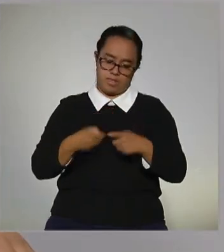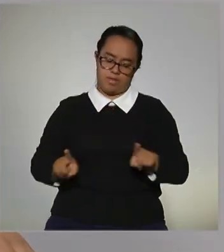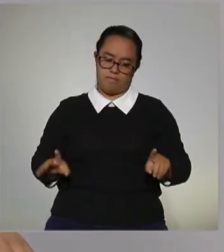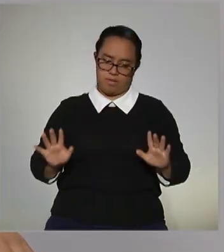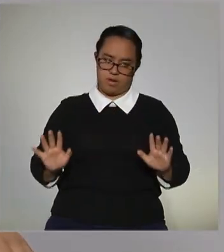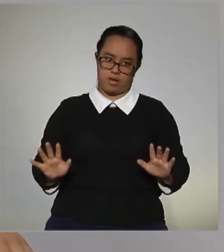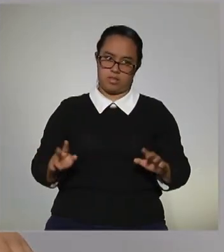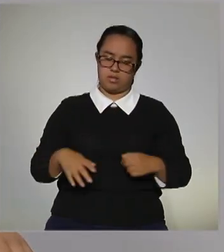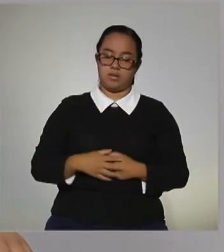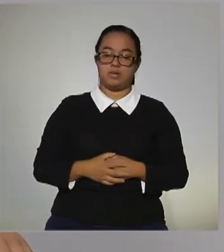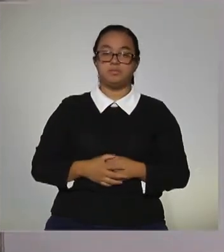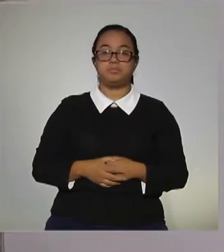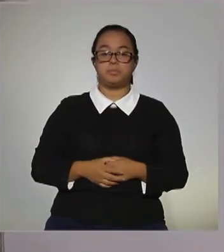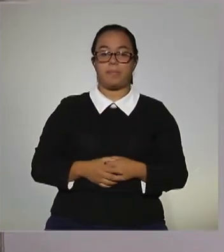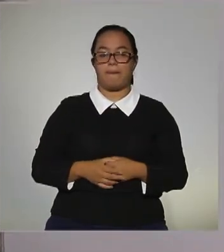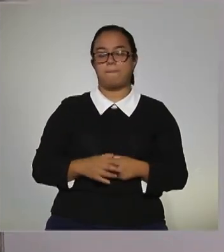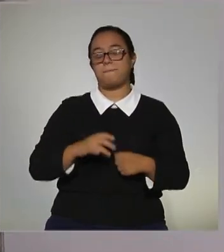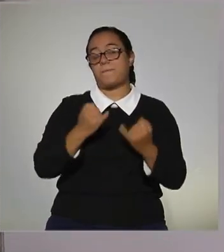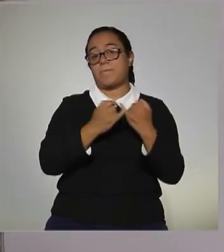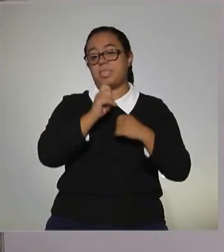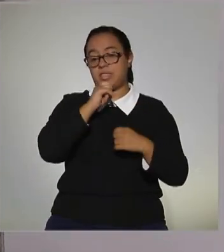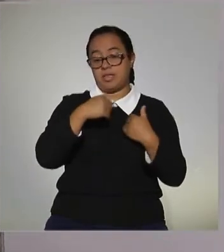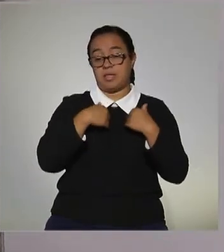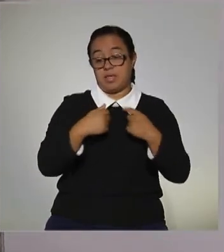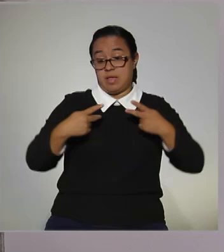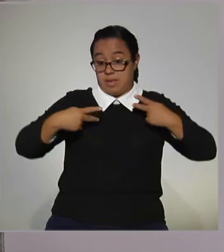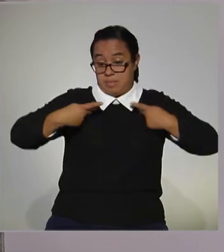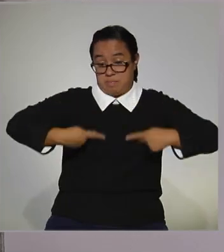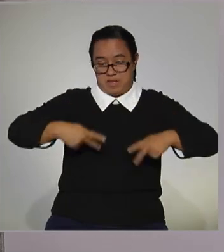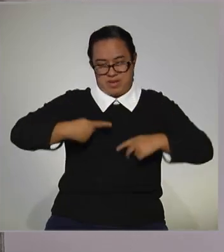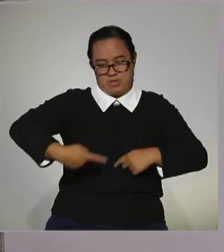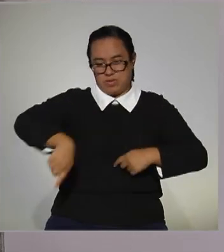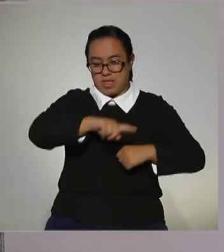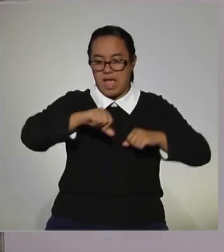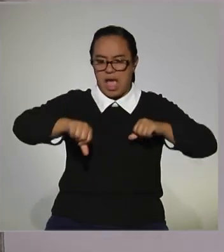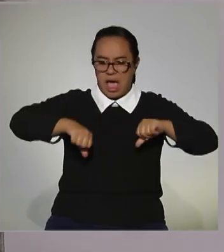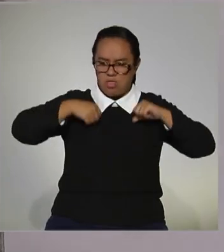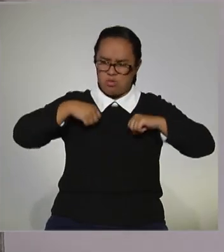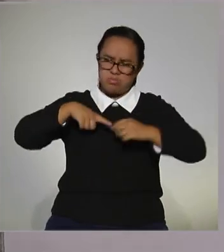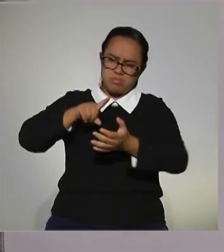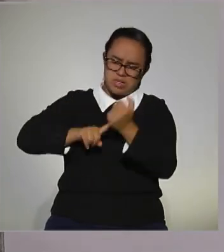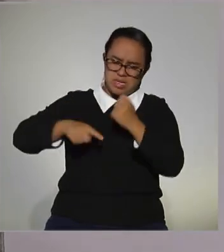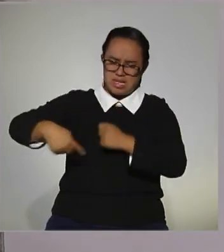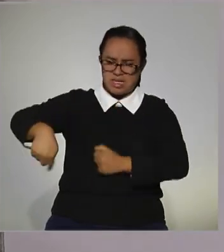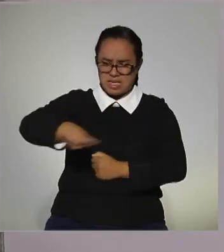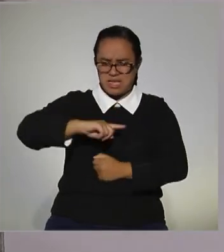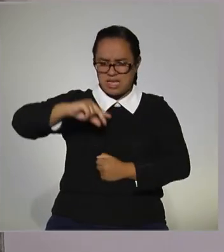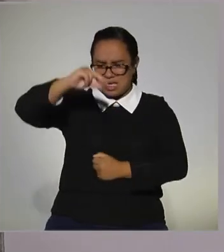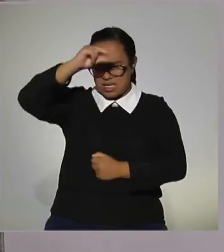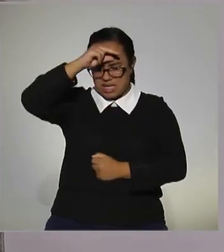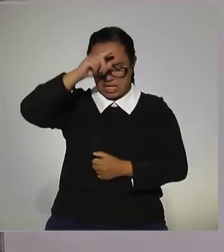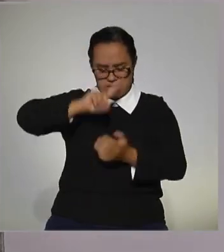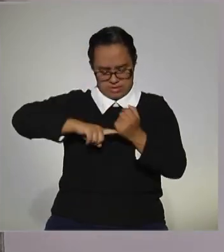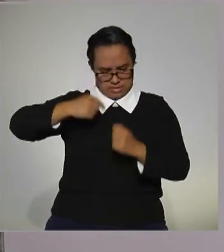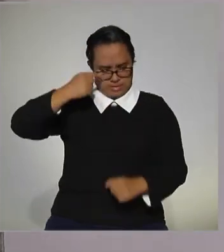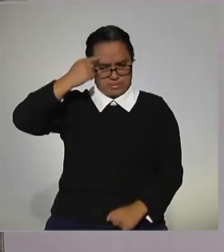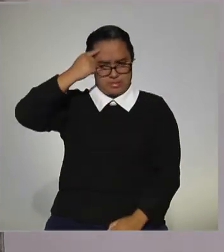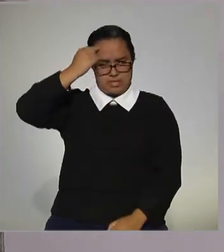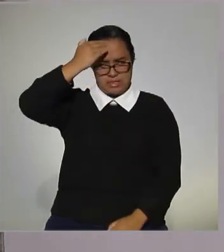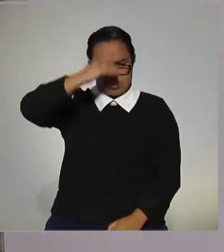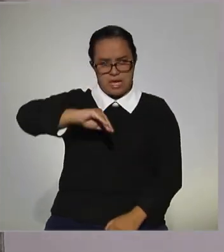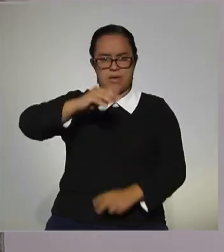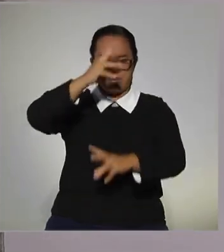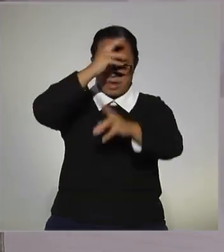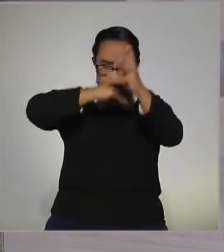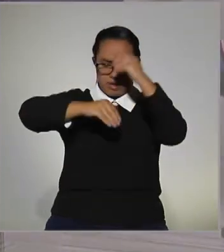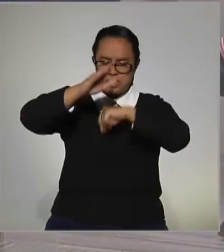Y entendiendo que las personas, los adolescentes, son inteligentes, también tienen conciencia y aprenden y